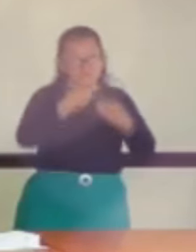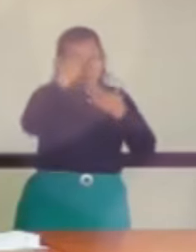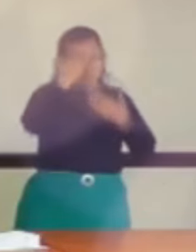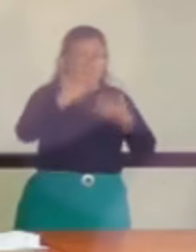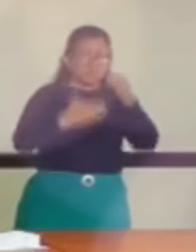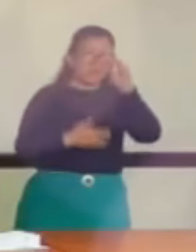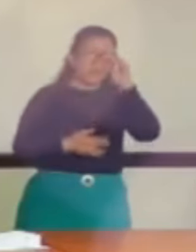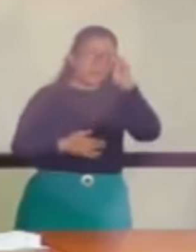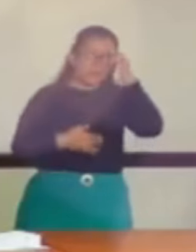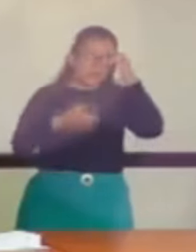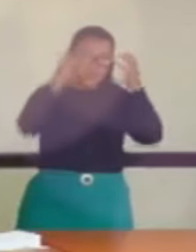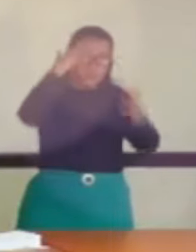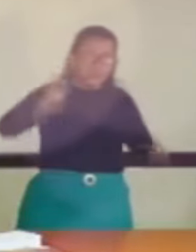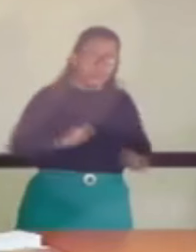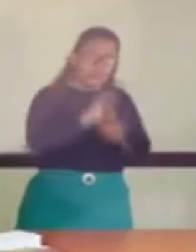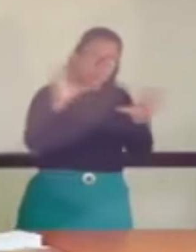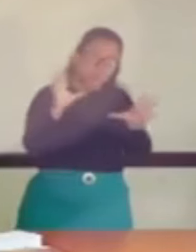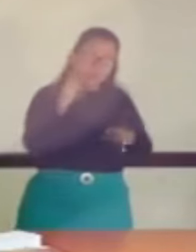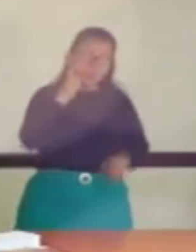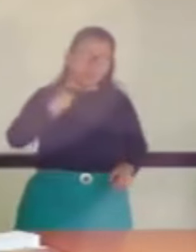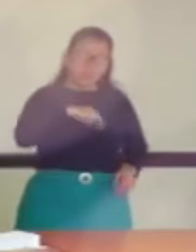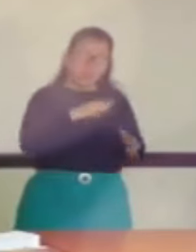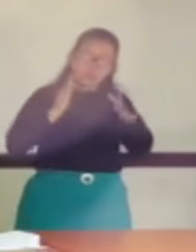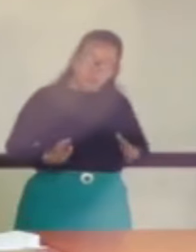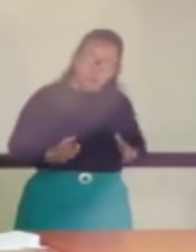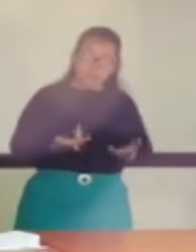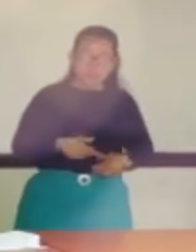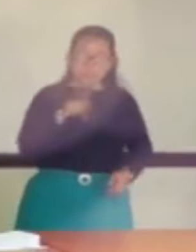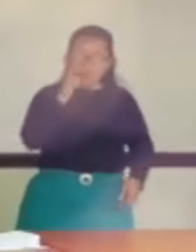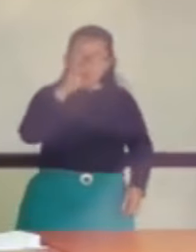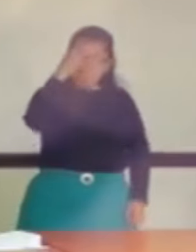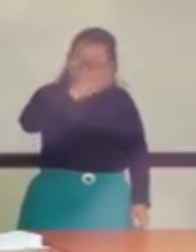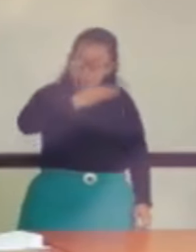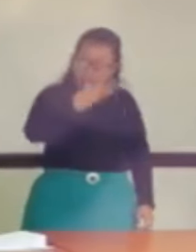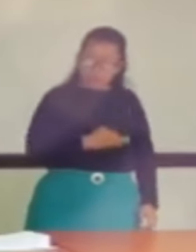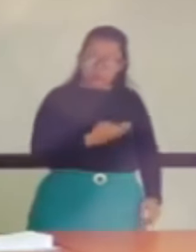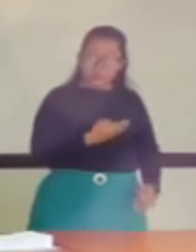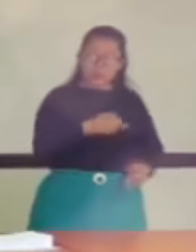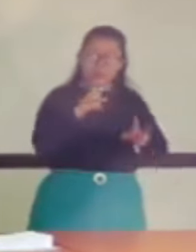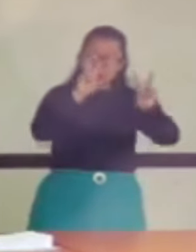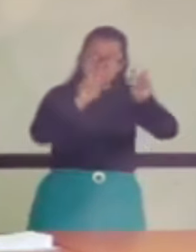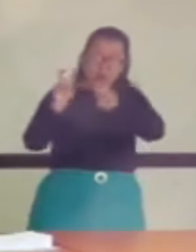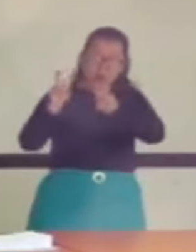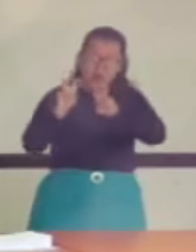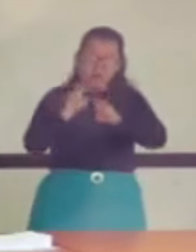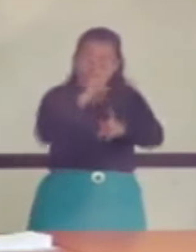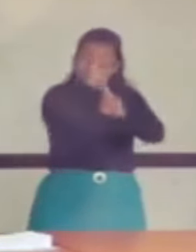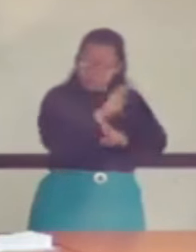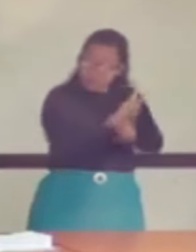Muchísimas gracias. Muy buenos días, señor ministro, señor oficial de Asuntos de